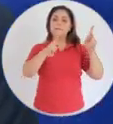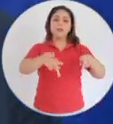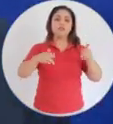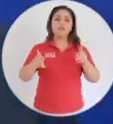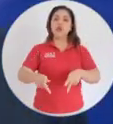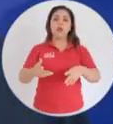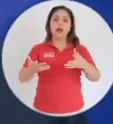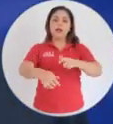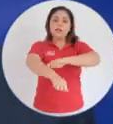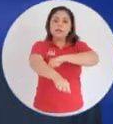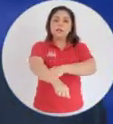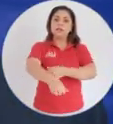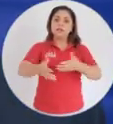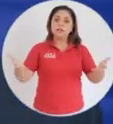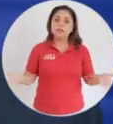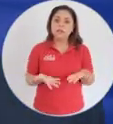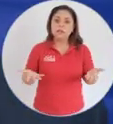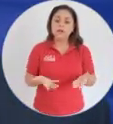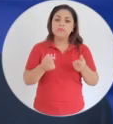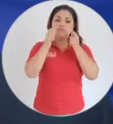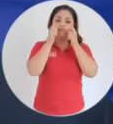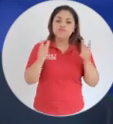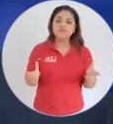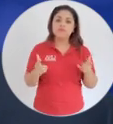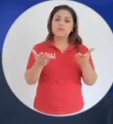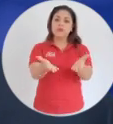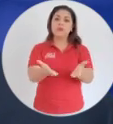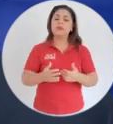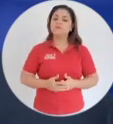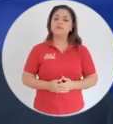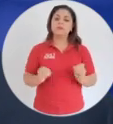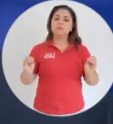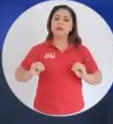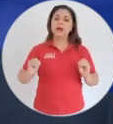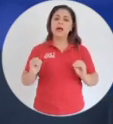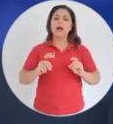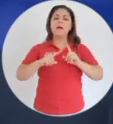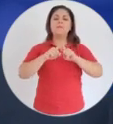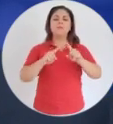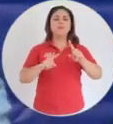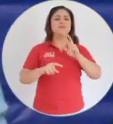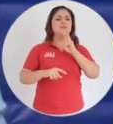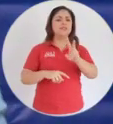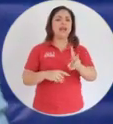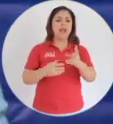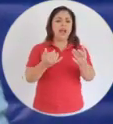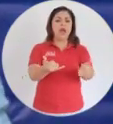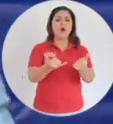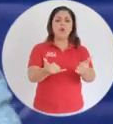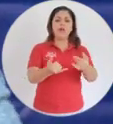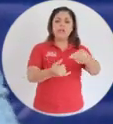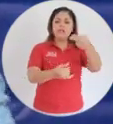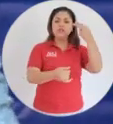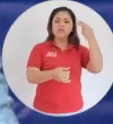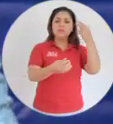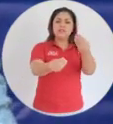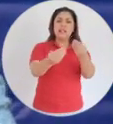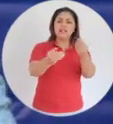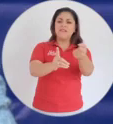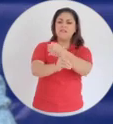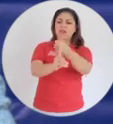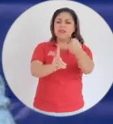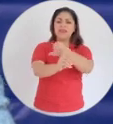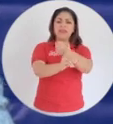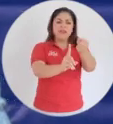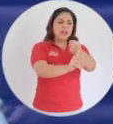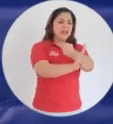la gente no reacciona a eso, pero delante de una historia de tanta violencia, hay como un